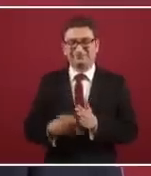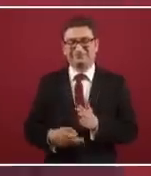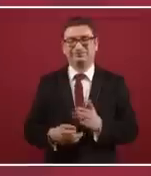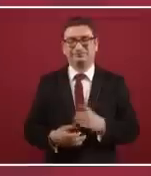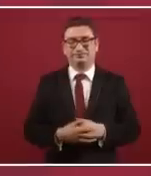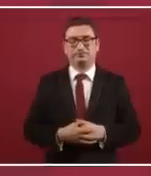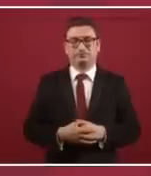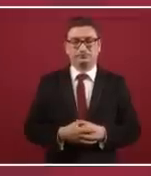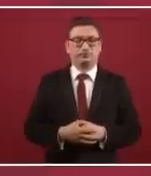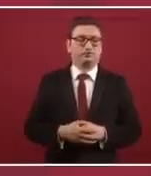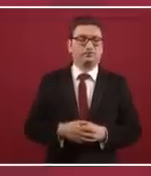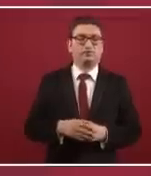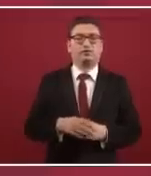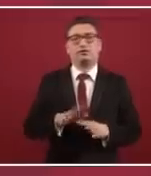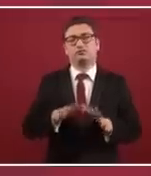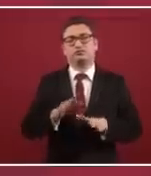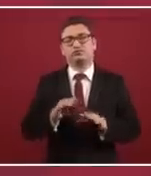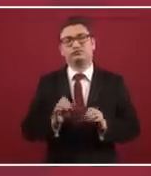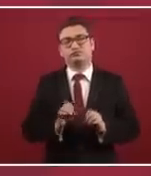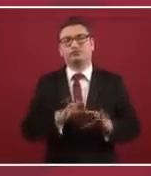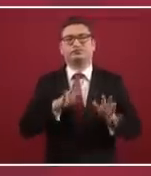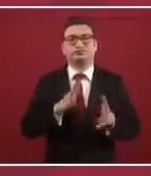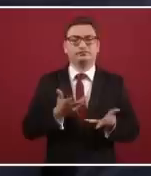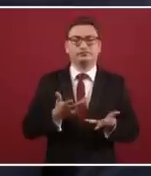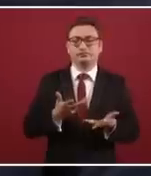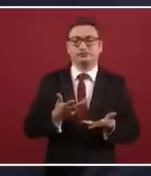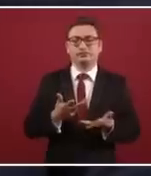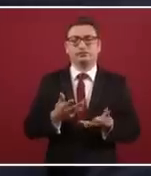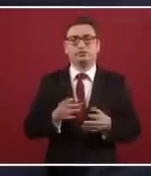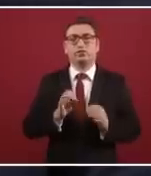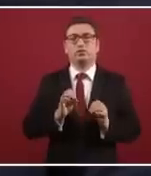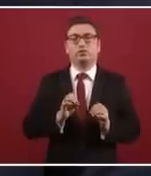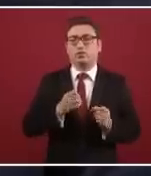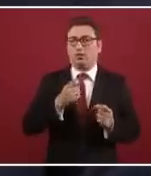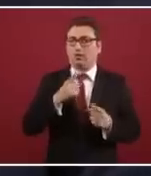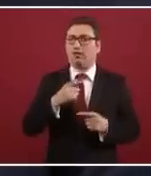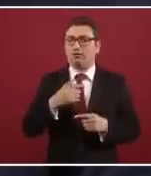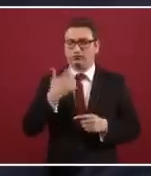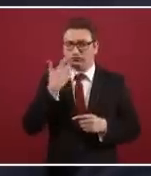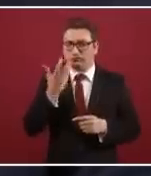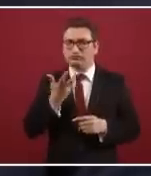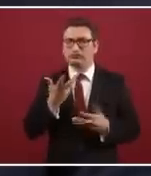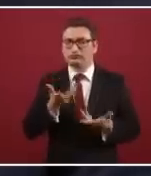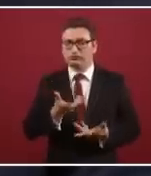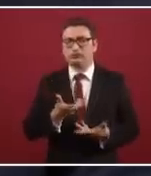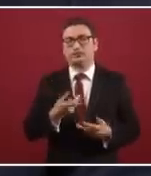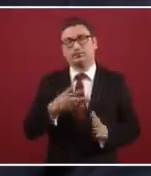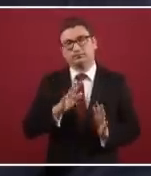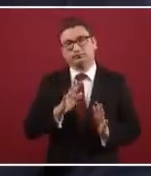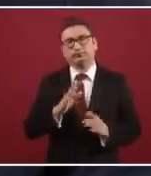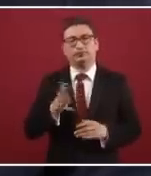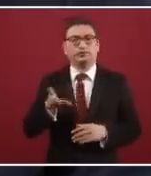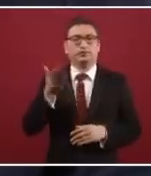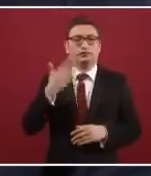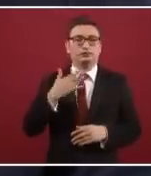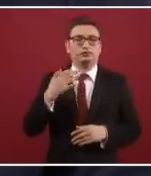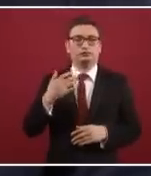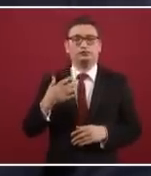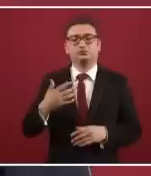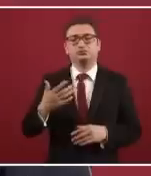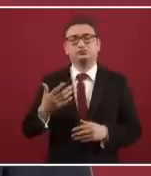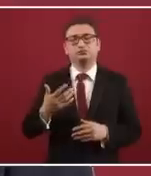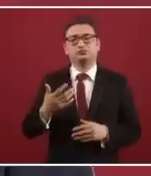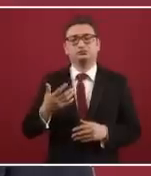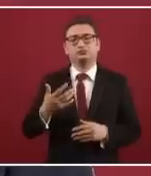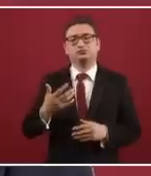o descuido o de manera intencional, no se tenían